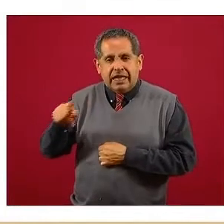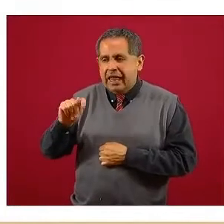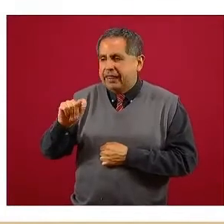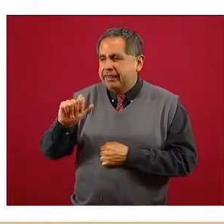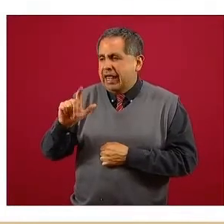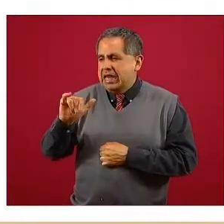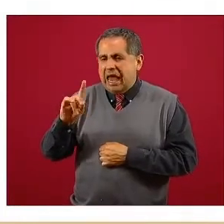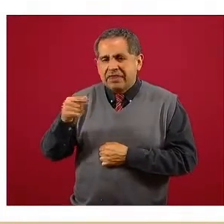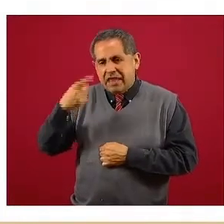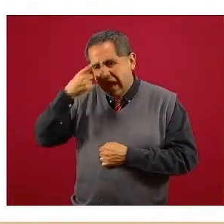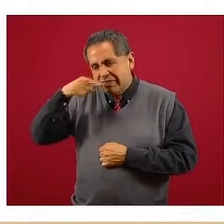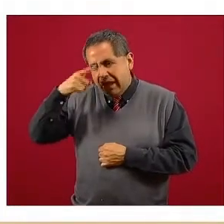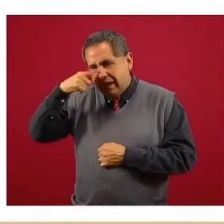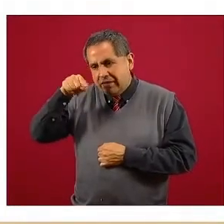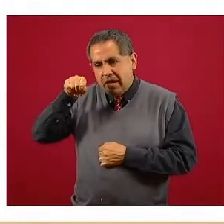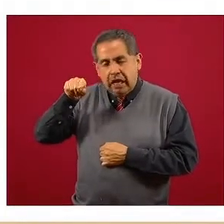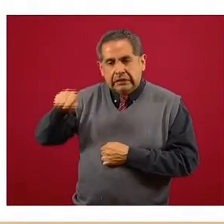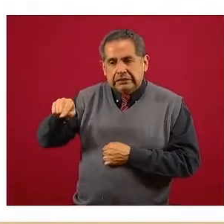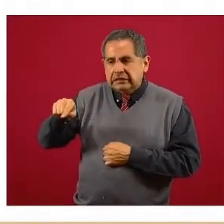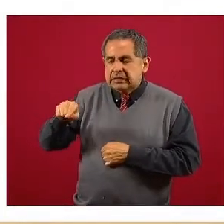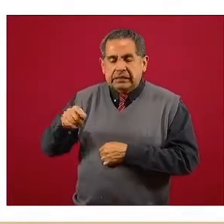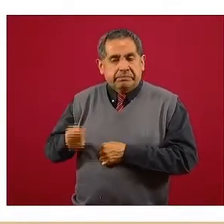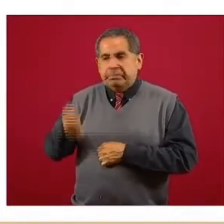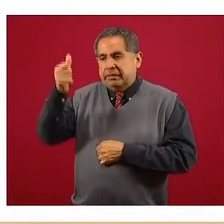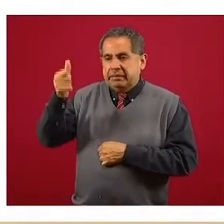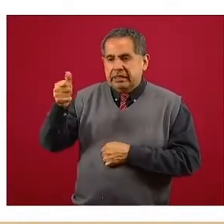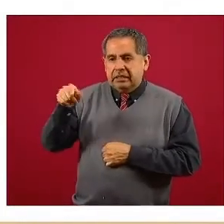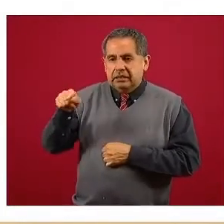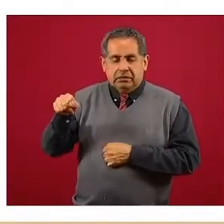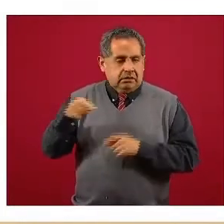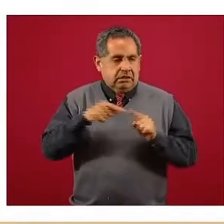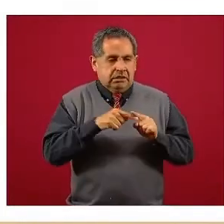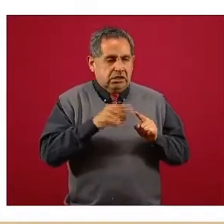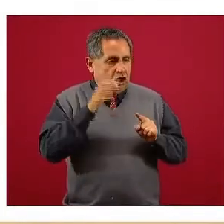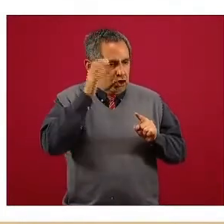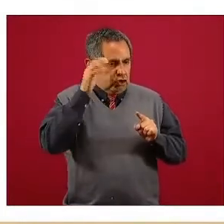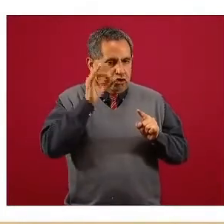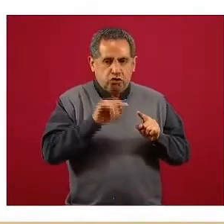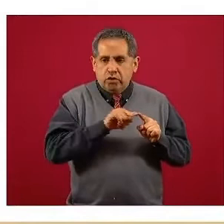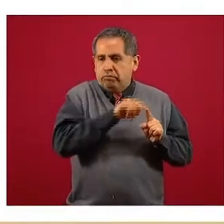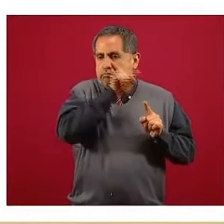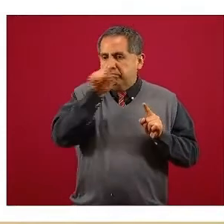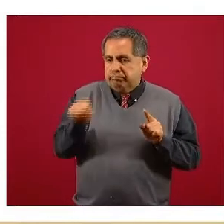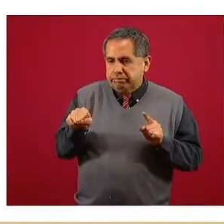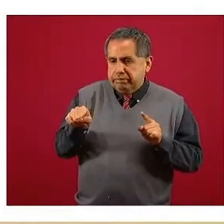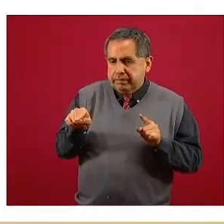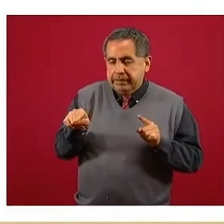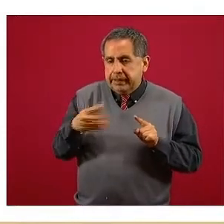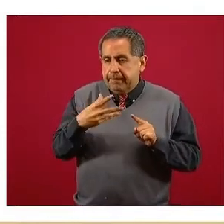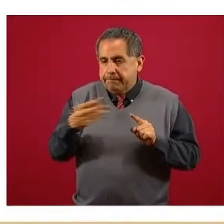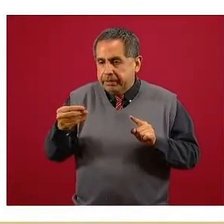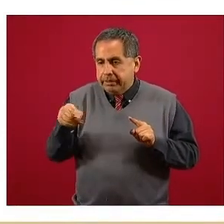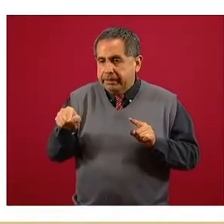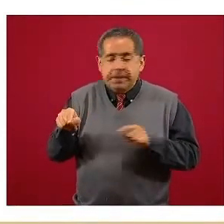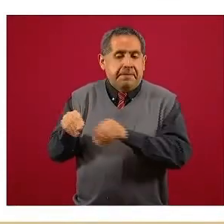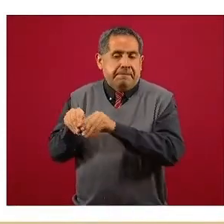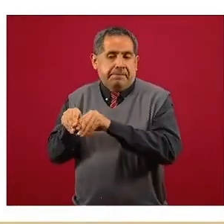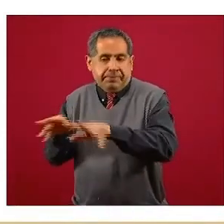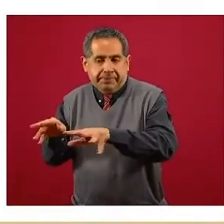entonces, en este caso en Tailandia, el primer caso importado en específico, ¿no? en aquel